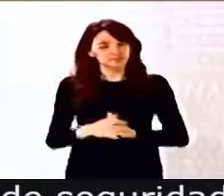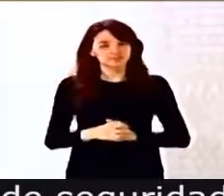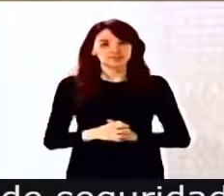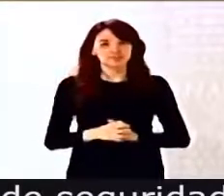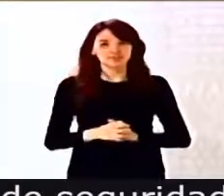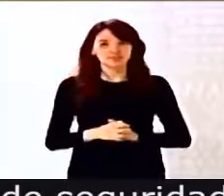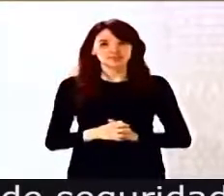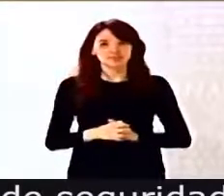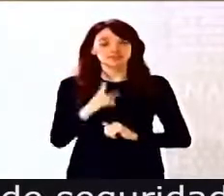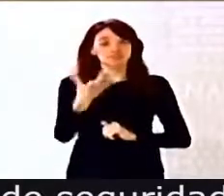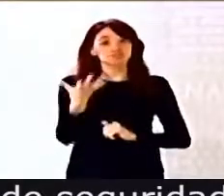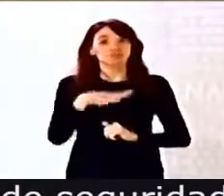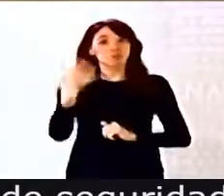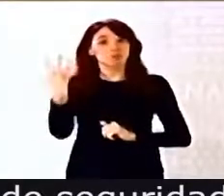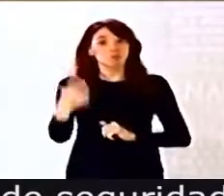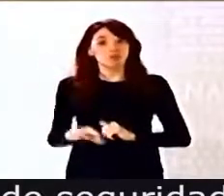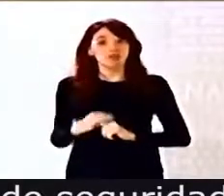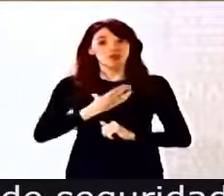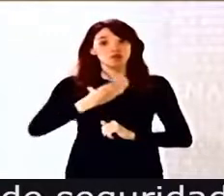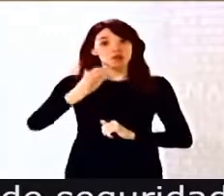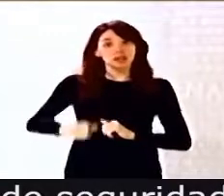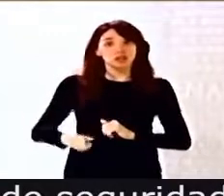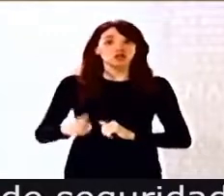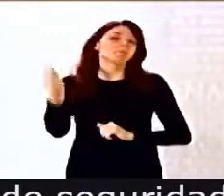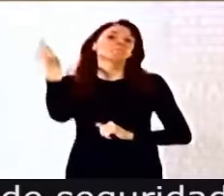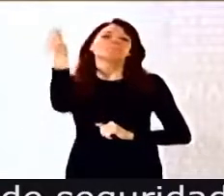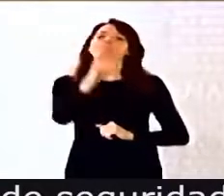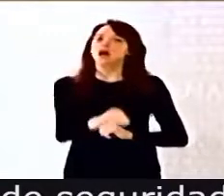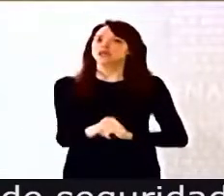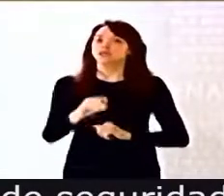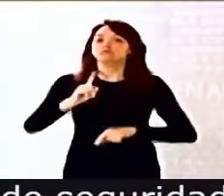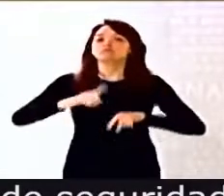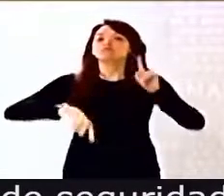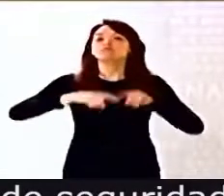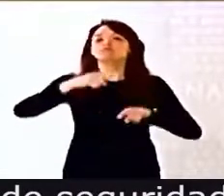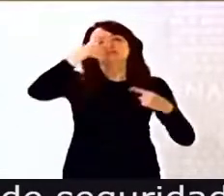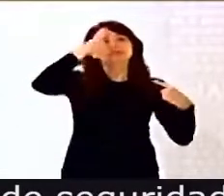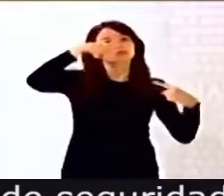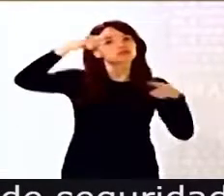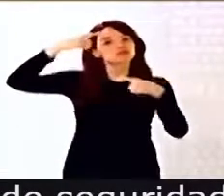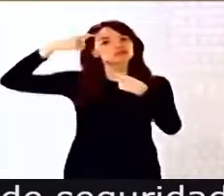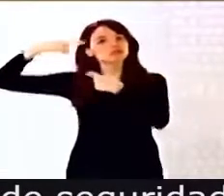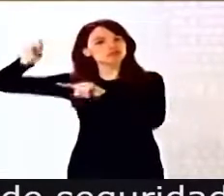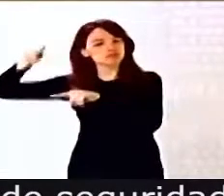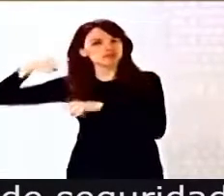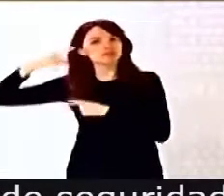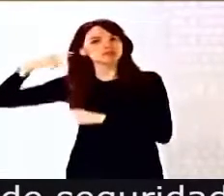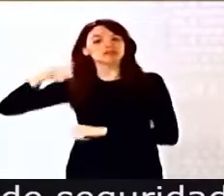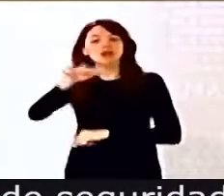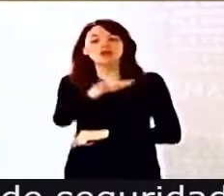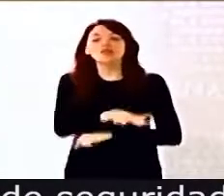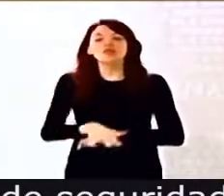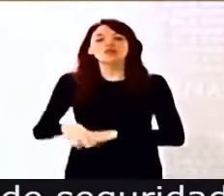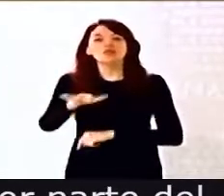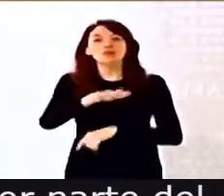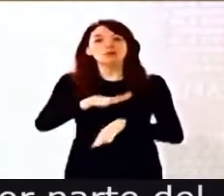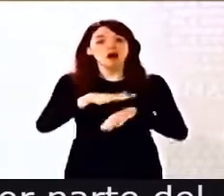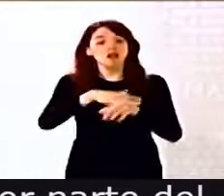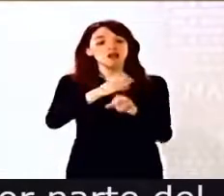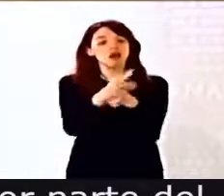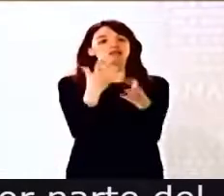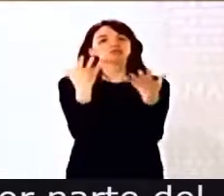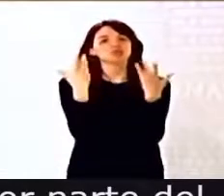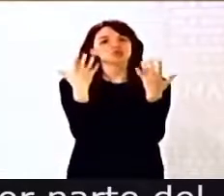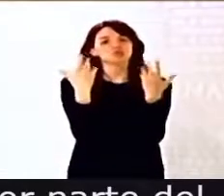Se puede incrementar por parte del ayuntamiento correspondiente el espacio destinado a la terraza, con lo